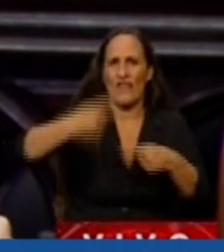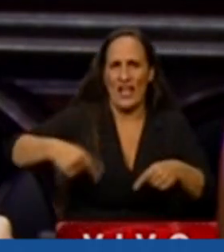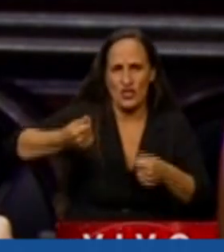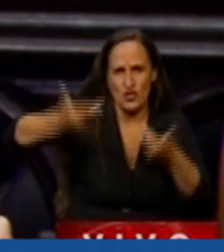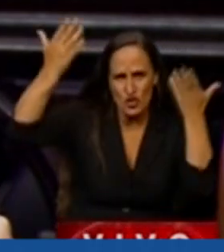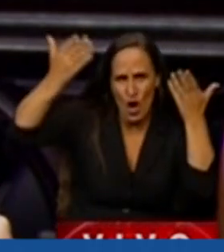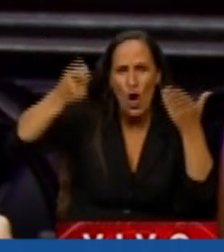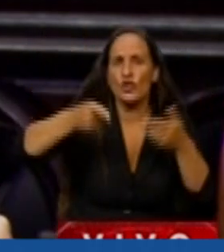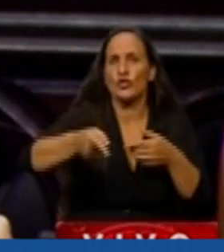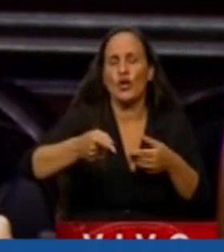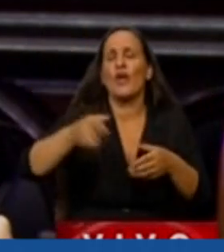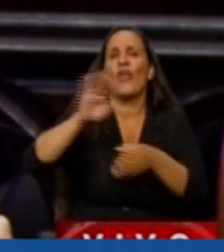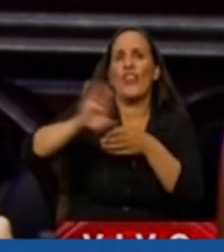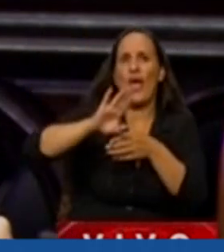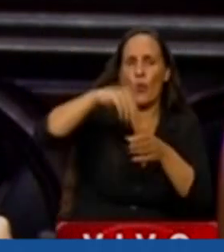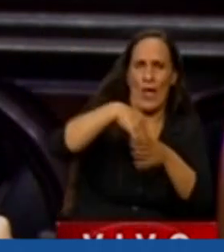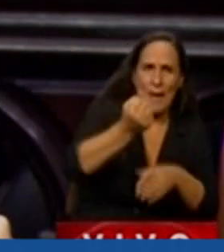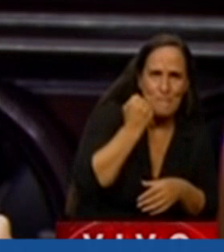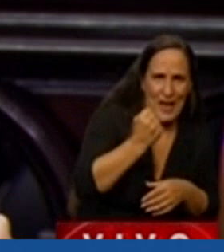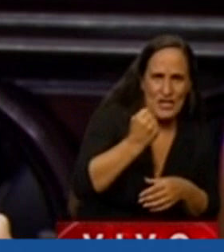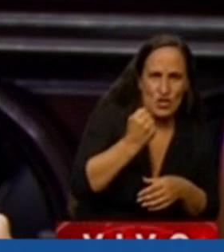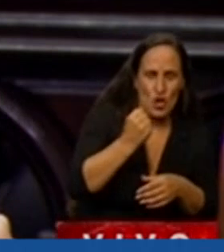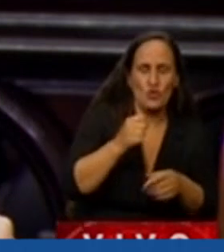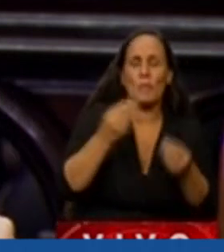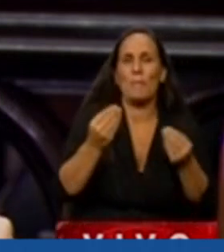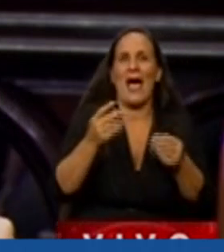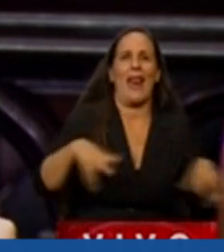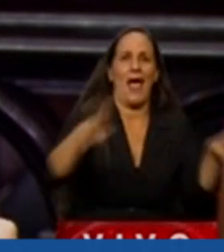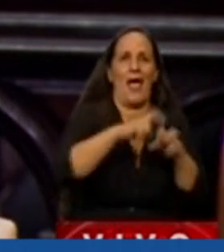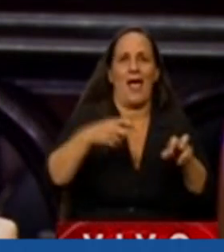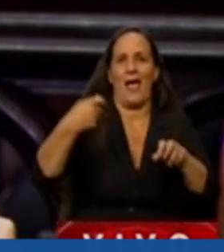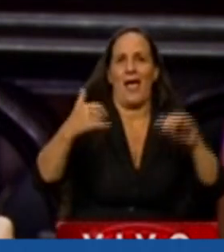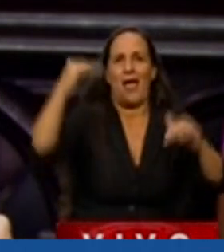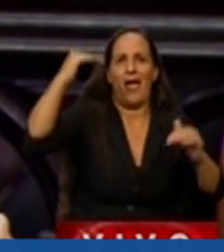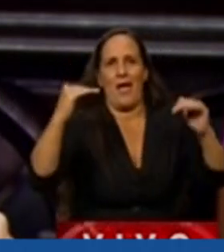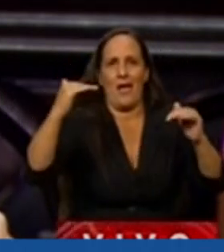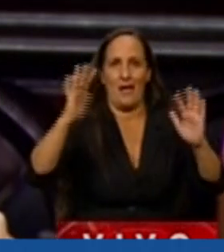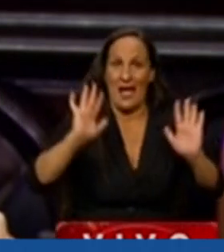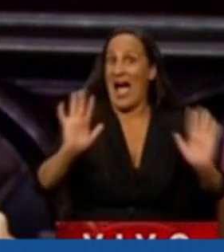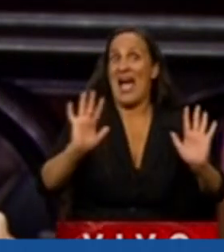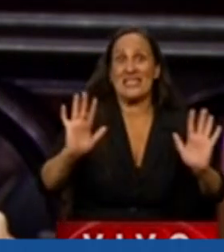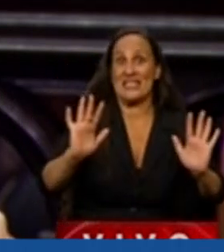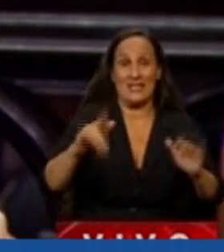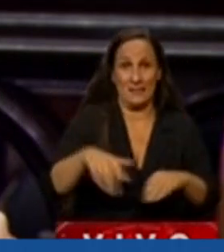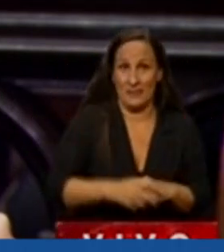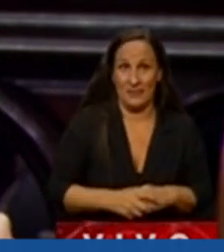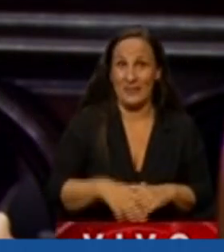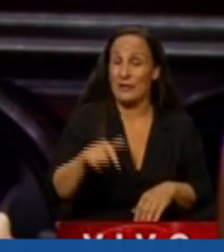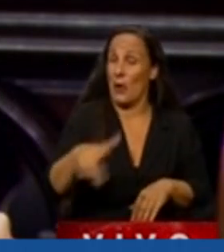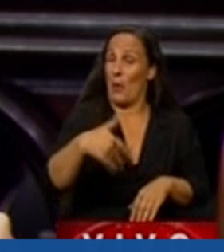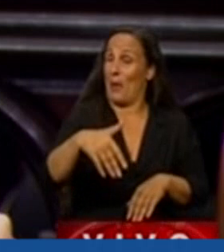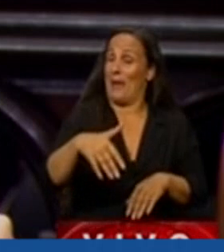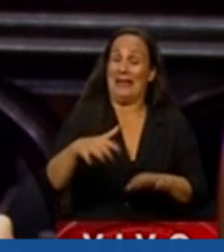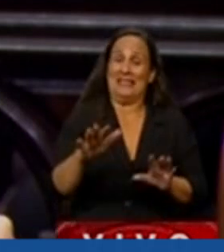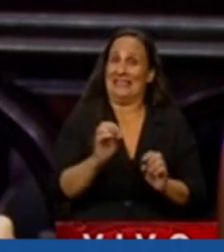emisión con la deuda local en pesos como vía de reducción del déficit fiscal. Esa es la bomba de tiempo de la que hablamos,